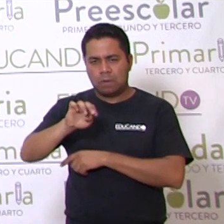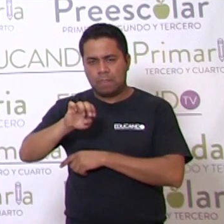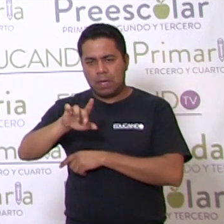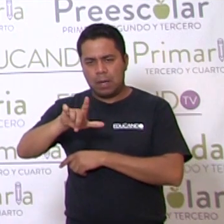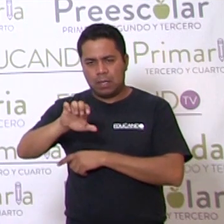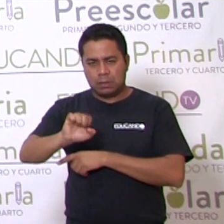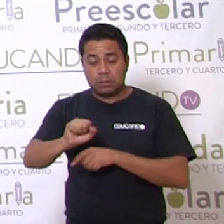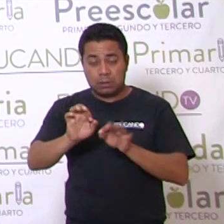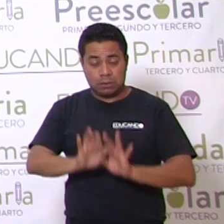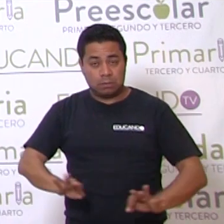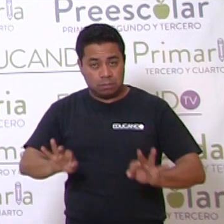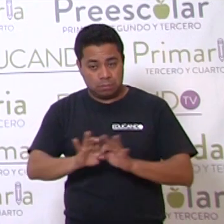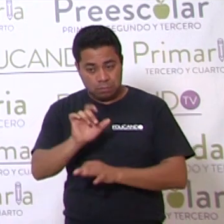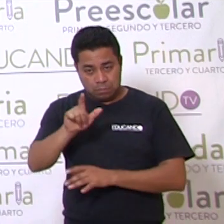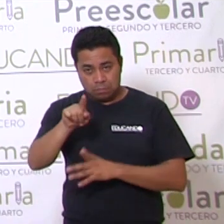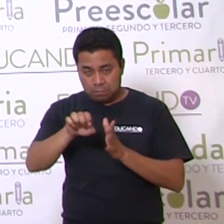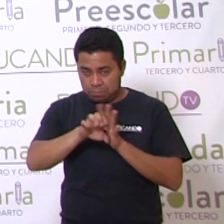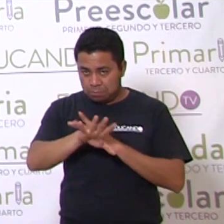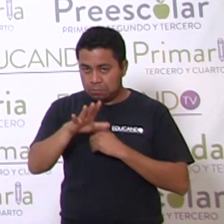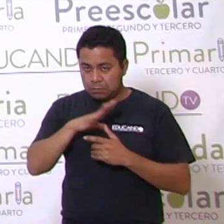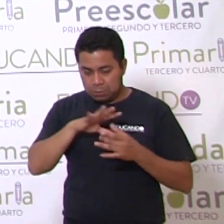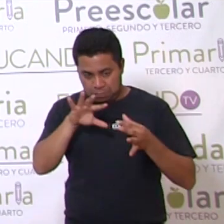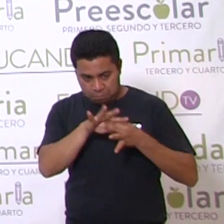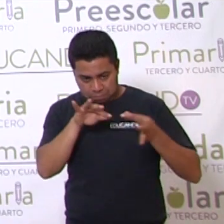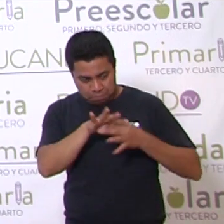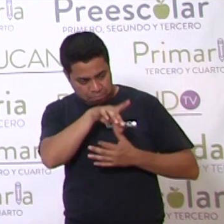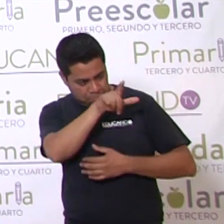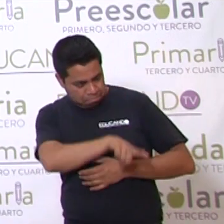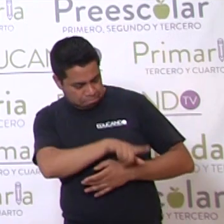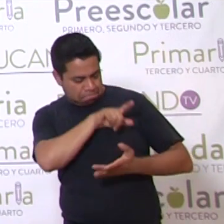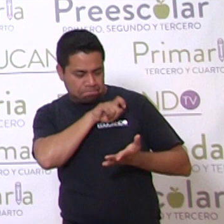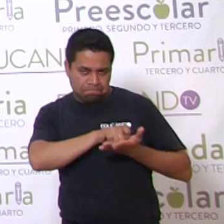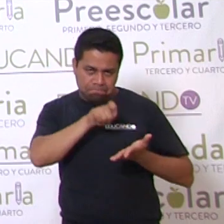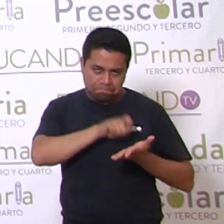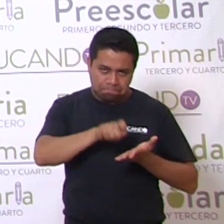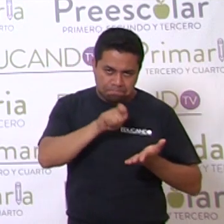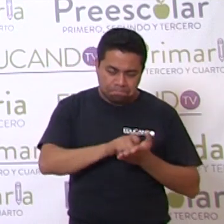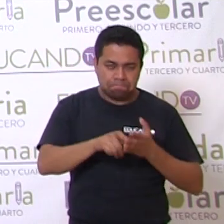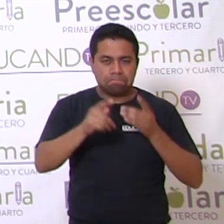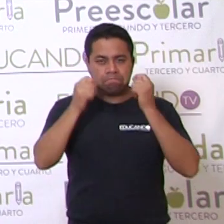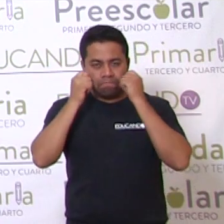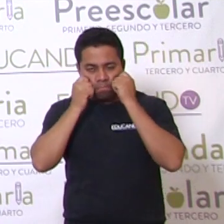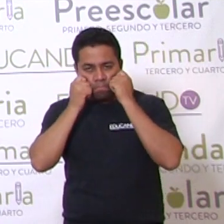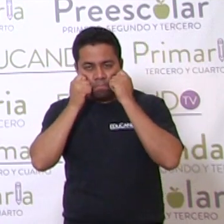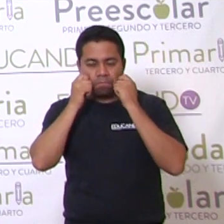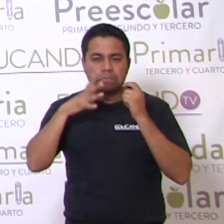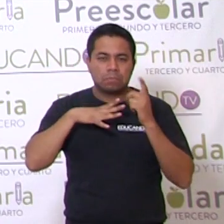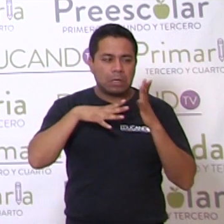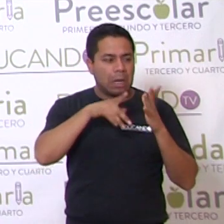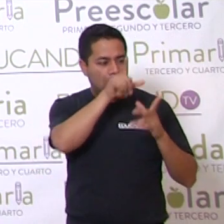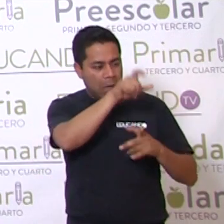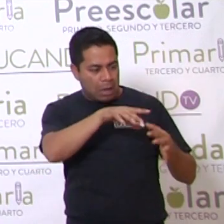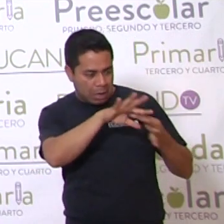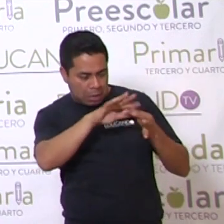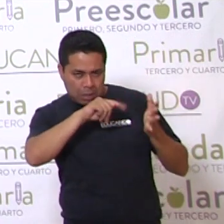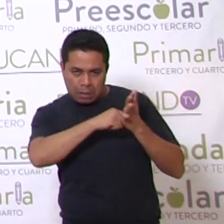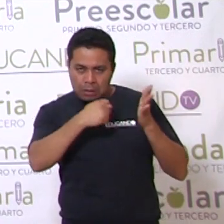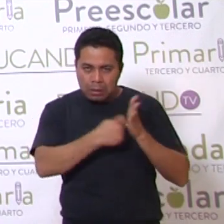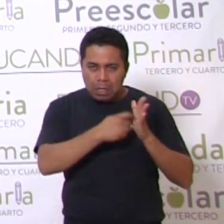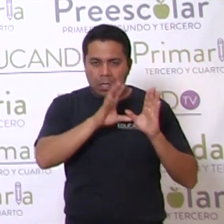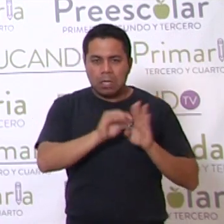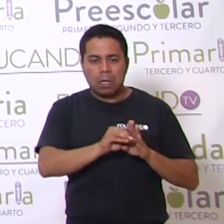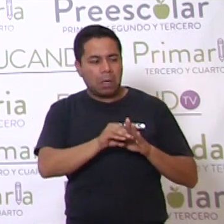nosotros al momento de hacer nuestra descripción, independientemente si es una descripción técnica, si es